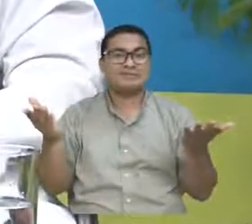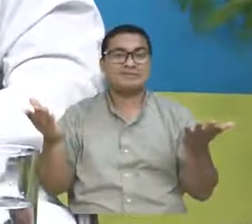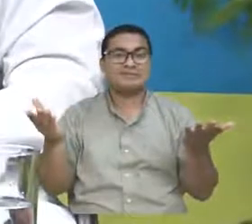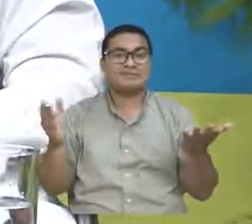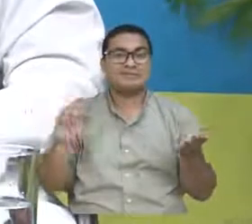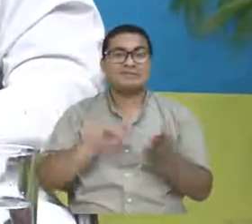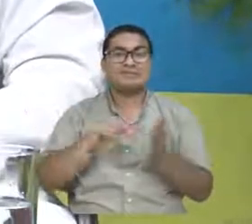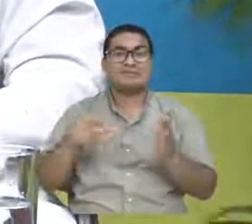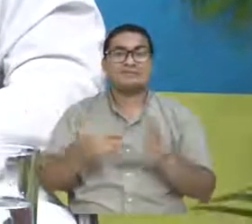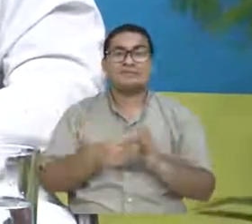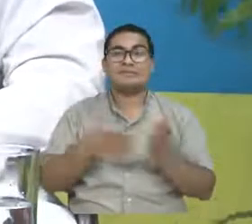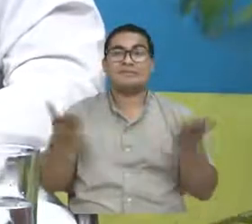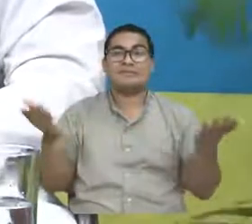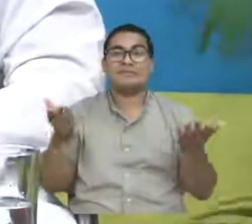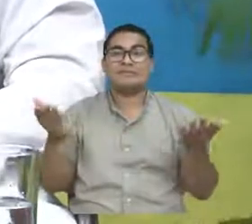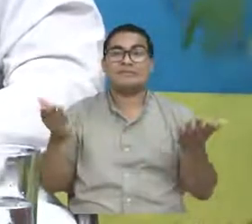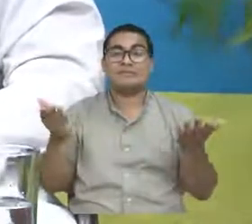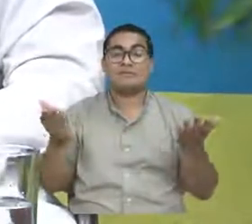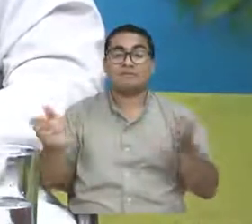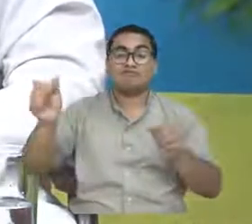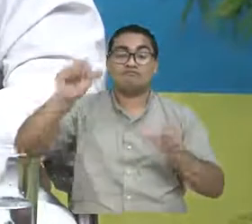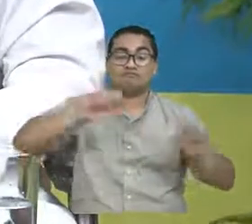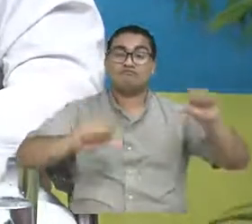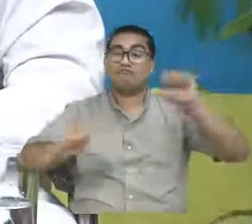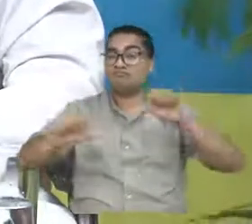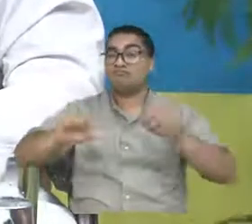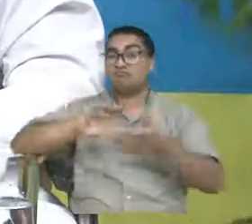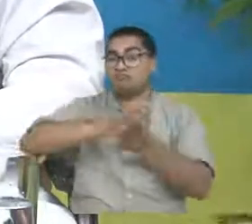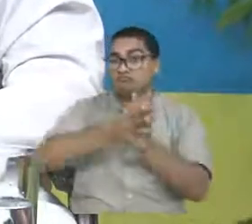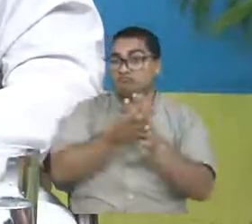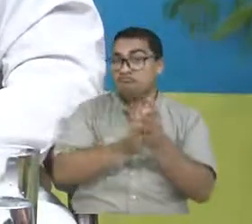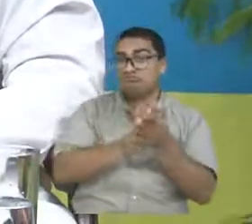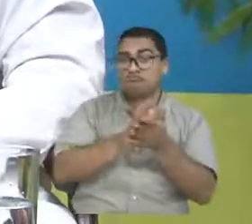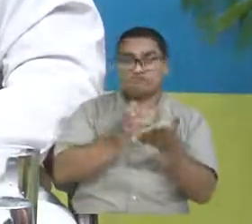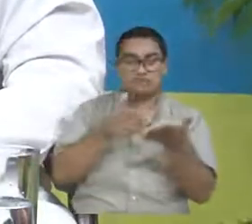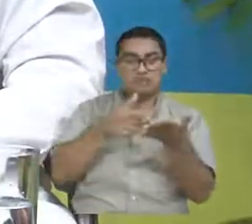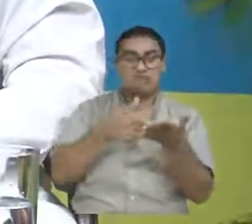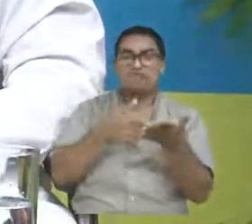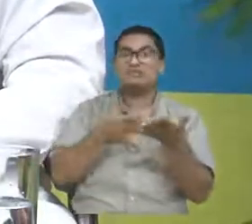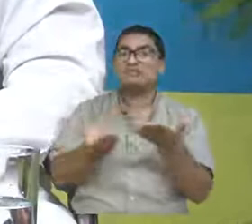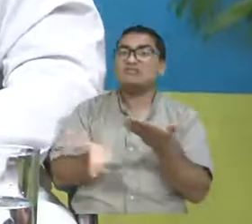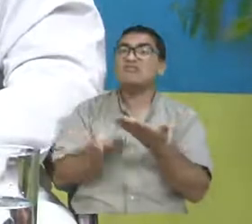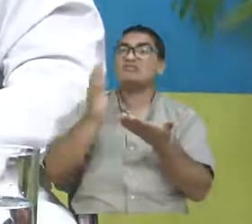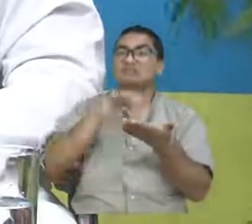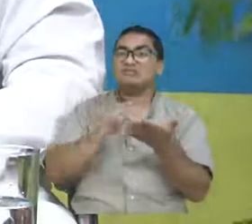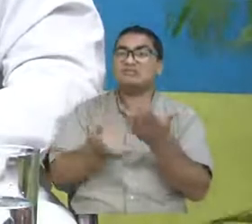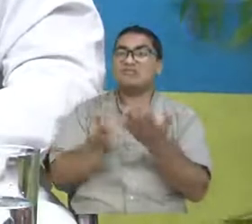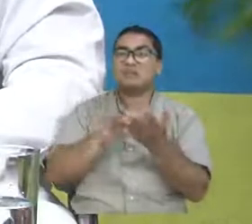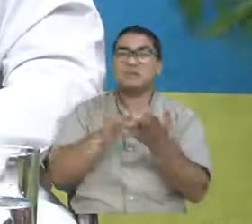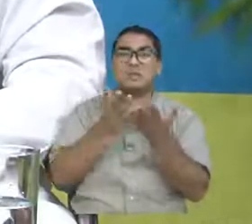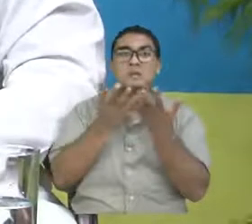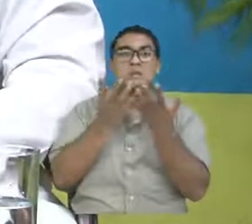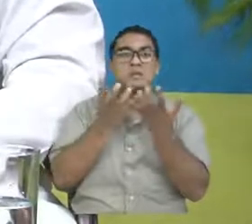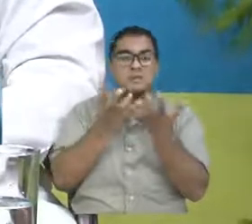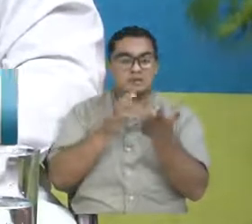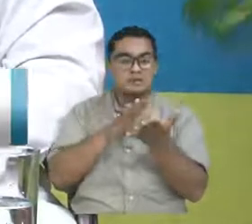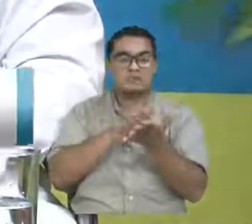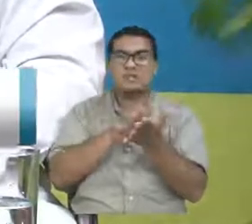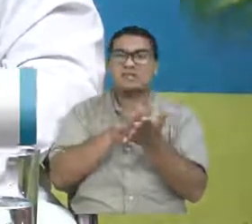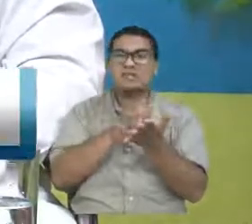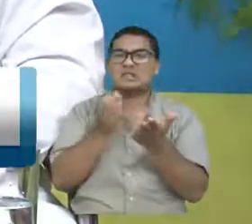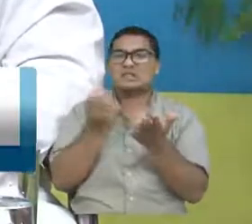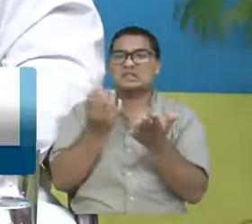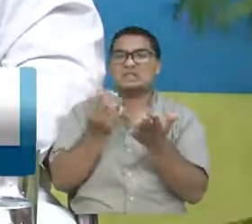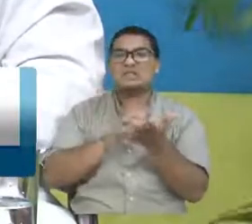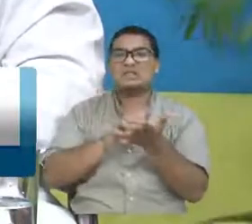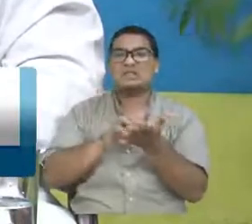con aplicar estos químicos, porque son químicos, en nuestras manos con mucha frecuencia puede causar lesiones, irritaciones